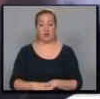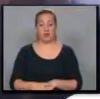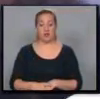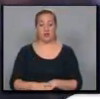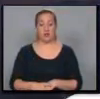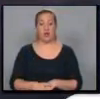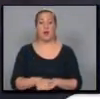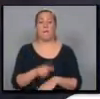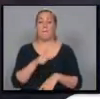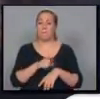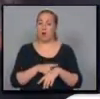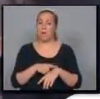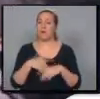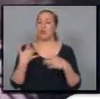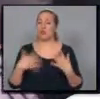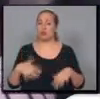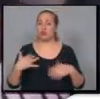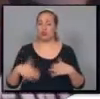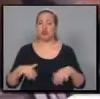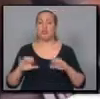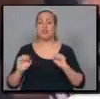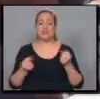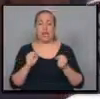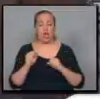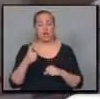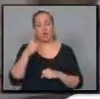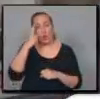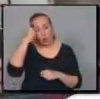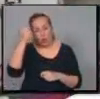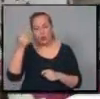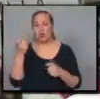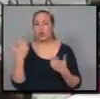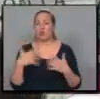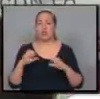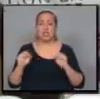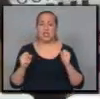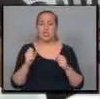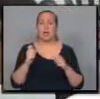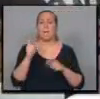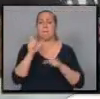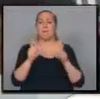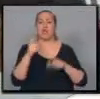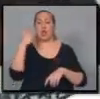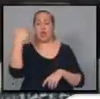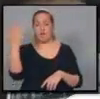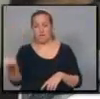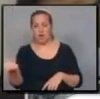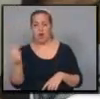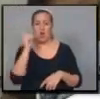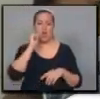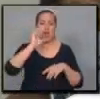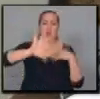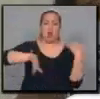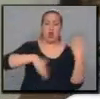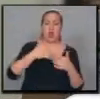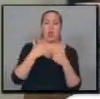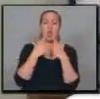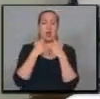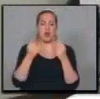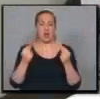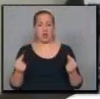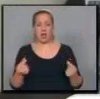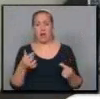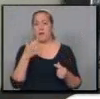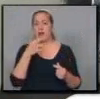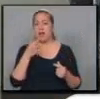de un momento muy tenso, ¿no? Un juicio cargado de tensión. Había gente afuera, hubo incidentes, reclamos. Realmente